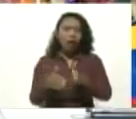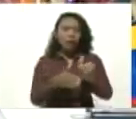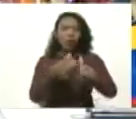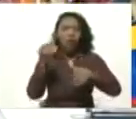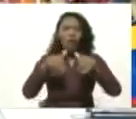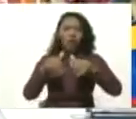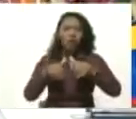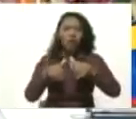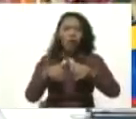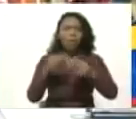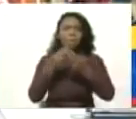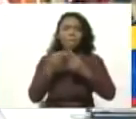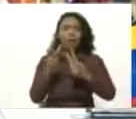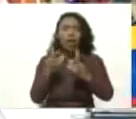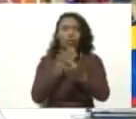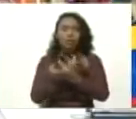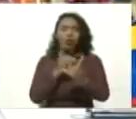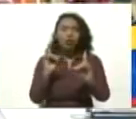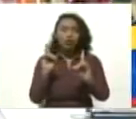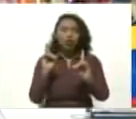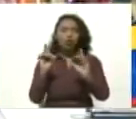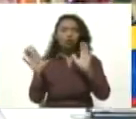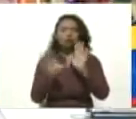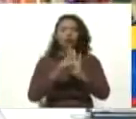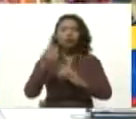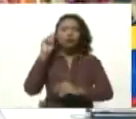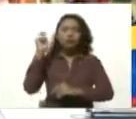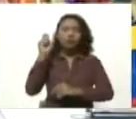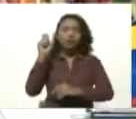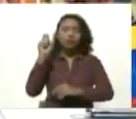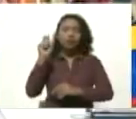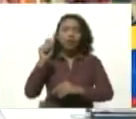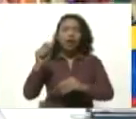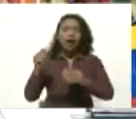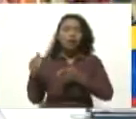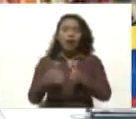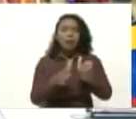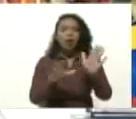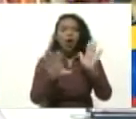electoral pacífico, democrático, constitucional, el camino constituyente.